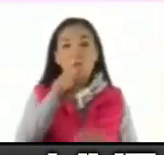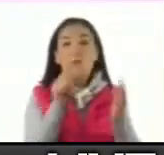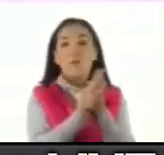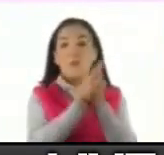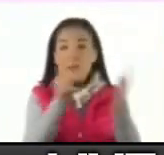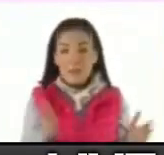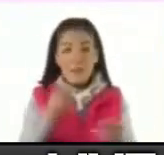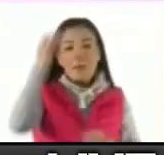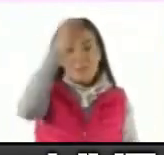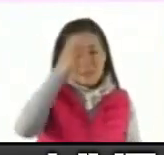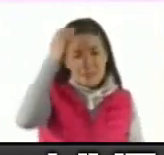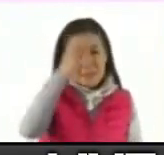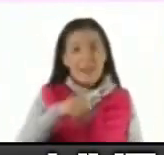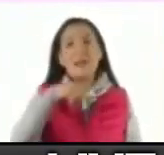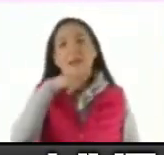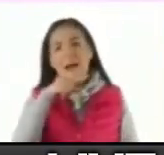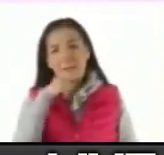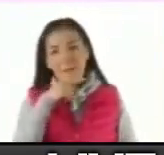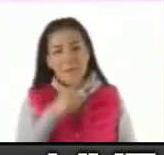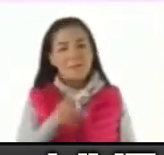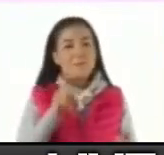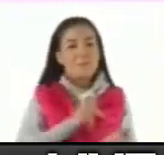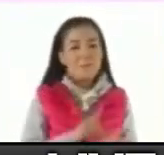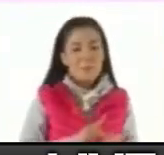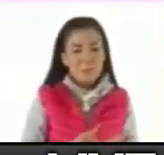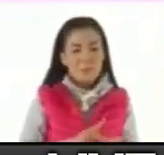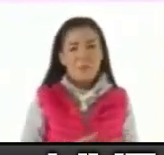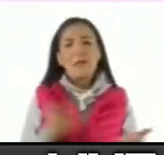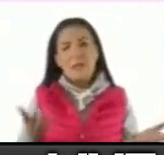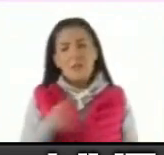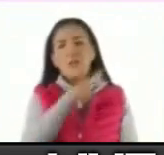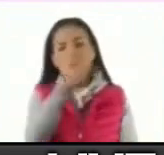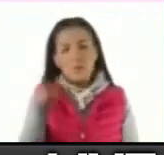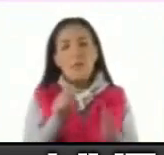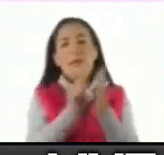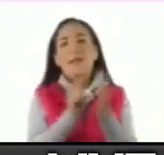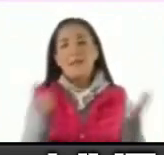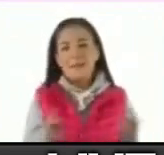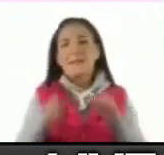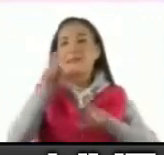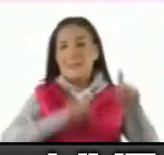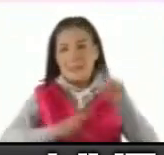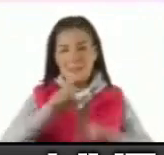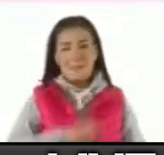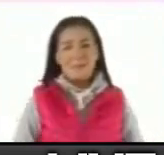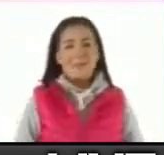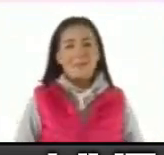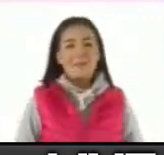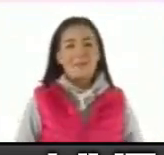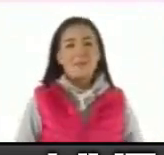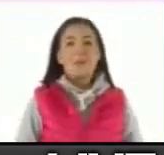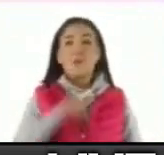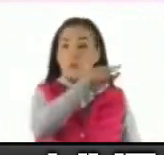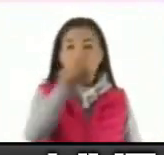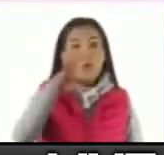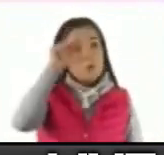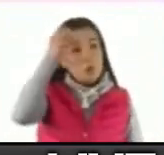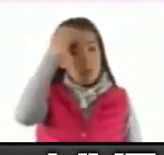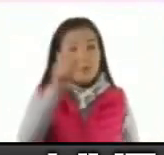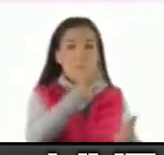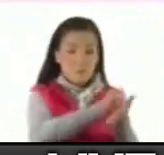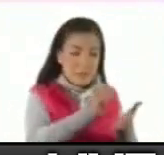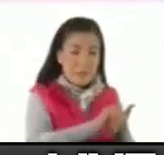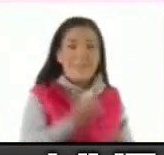de ciencias y lápices, bolígrafos y, de ser posible, su libro de texto. No olviden colocar la fecha y